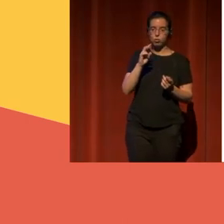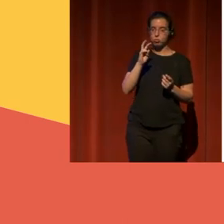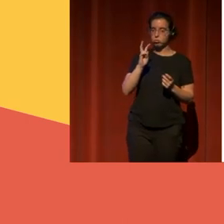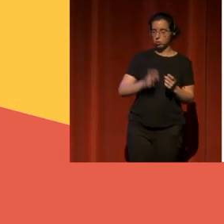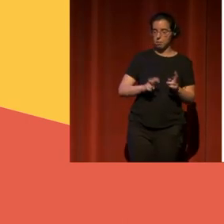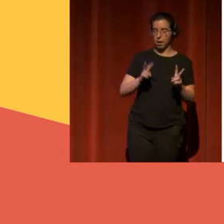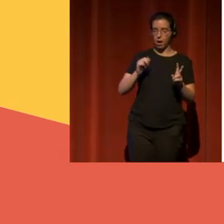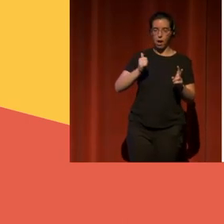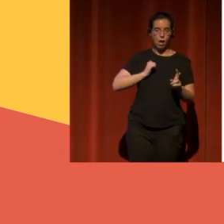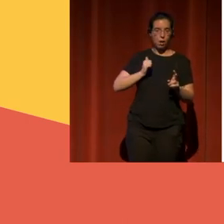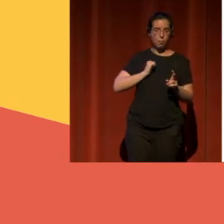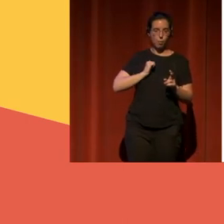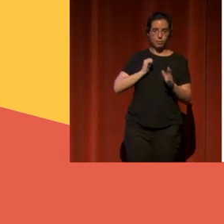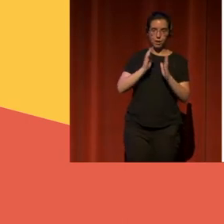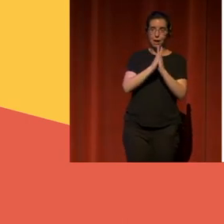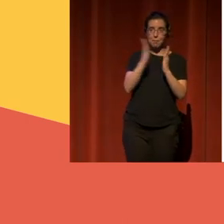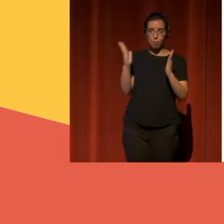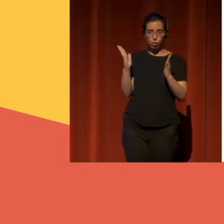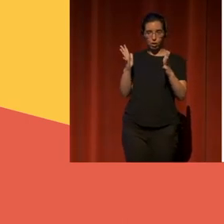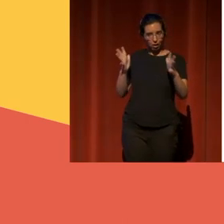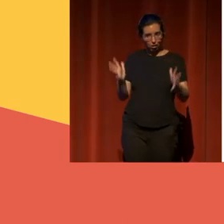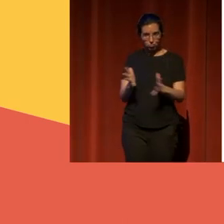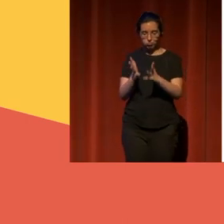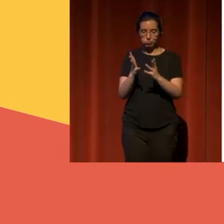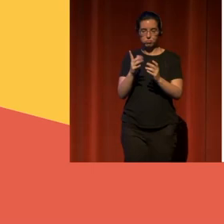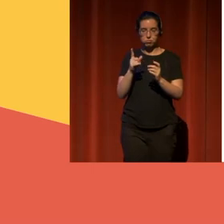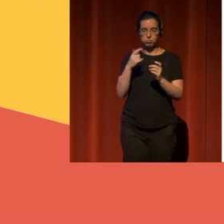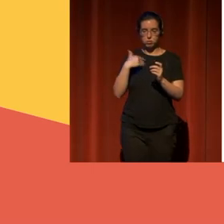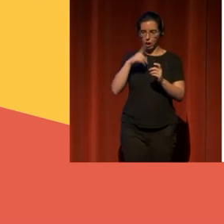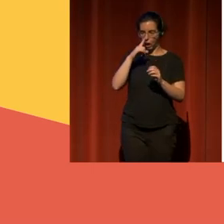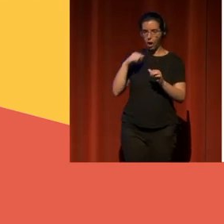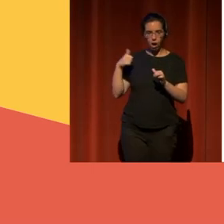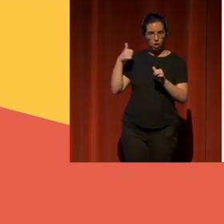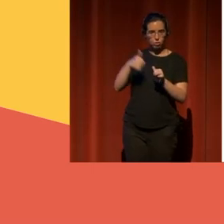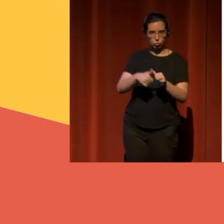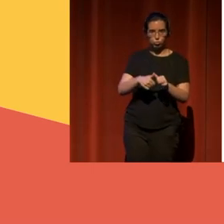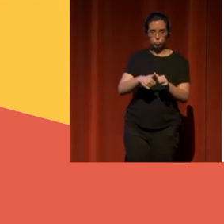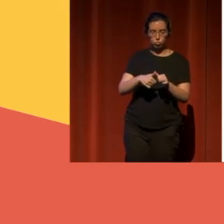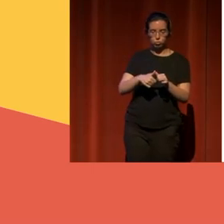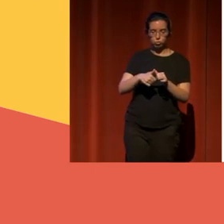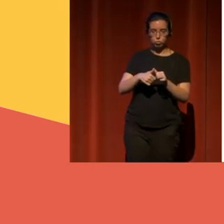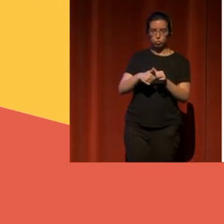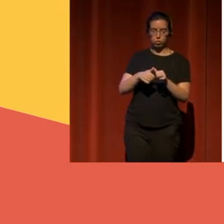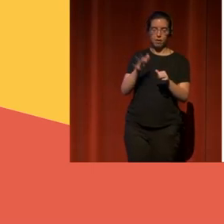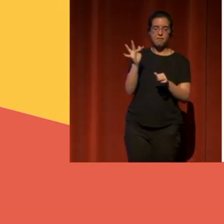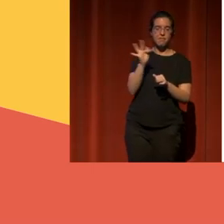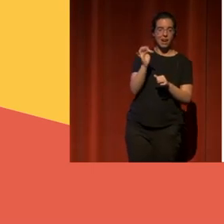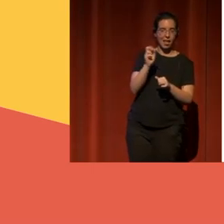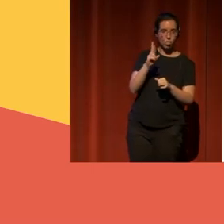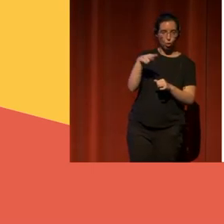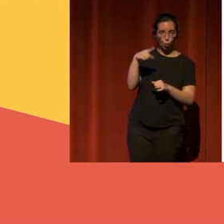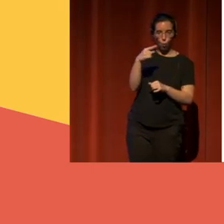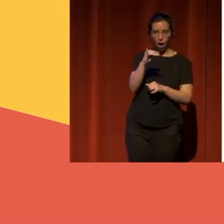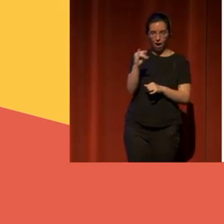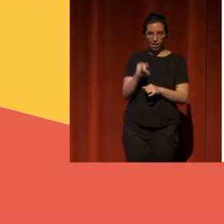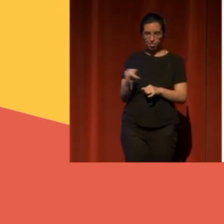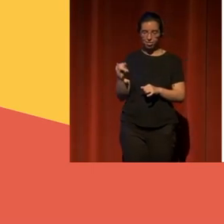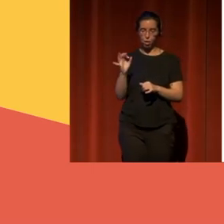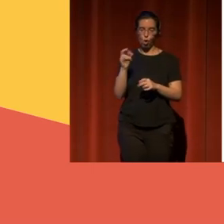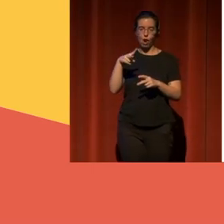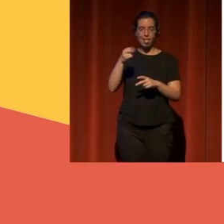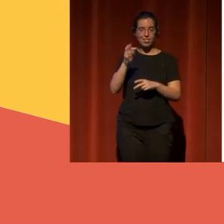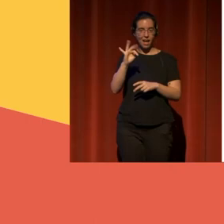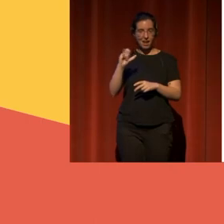aprovechamiento de la realidad aumentada de bibliotecas hace ya bastantes años, tanto por parte de Fernando Juárez como de Natalia Arroyo, los dos están